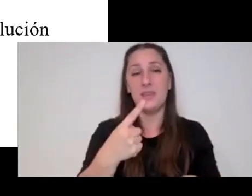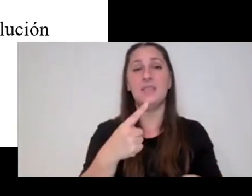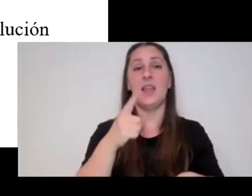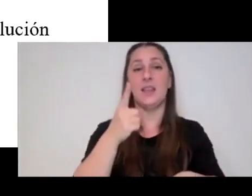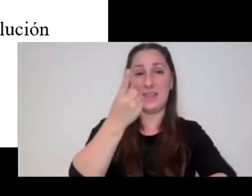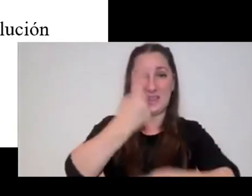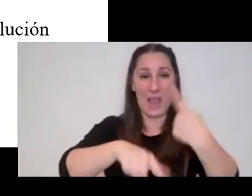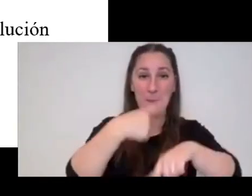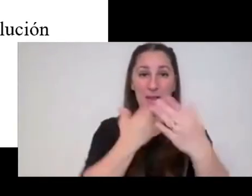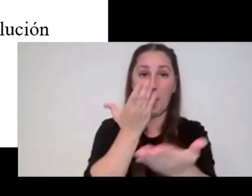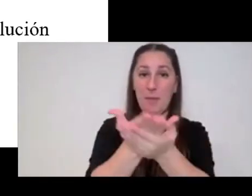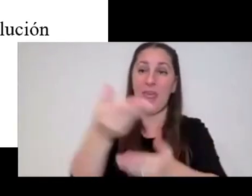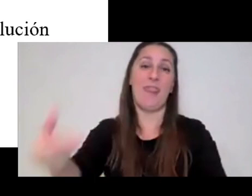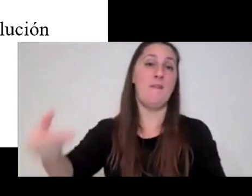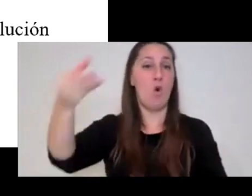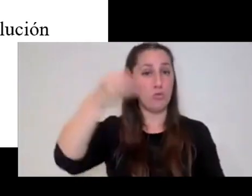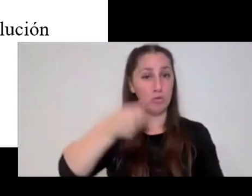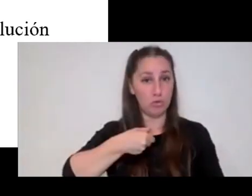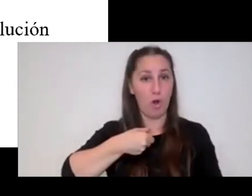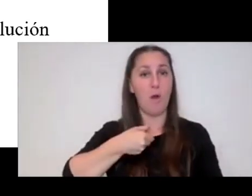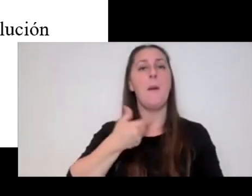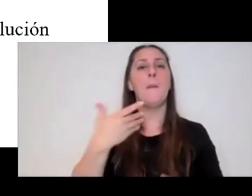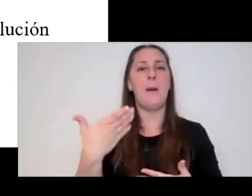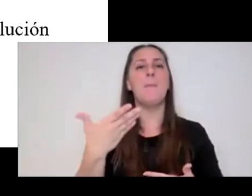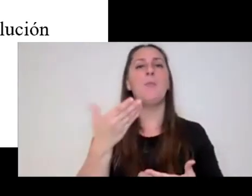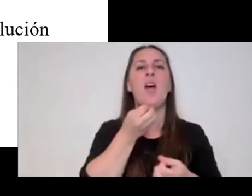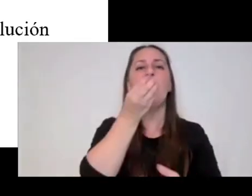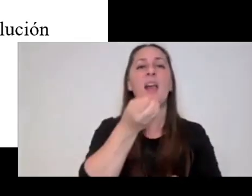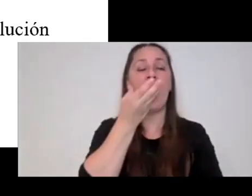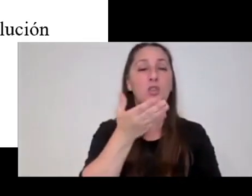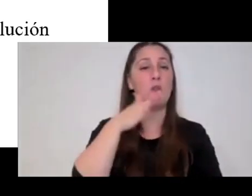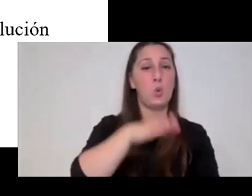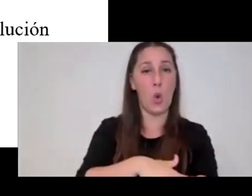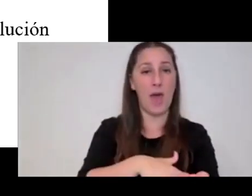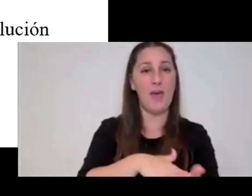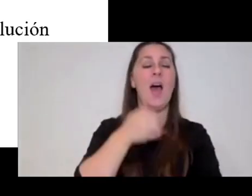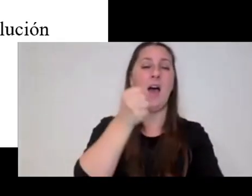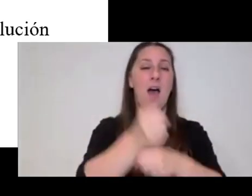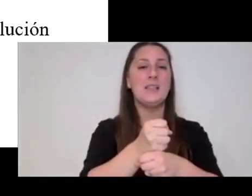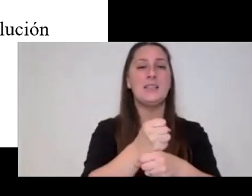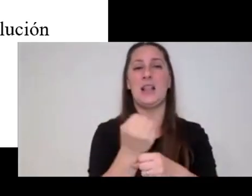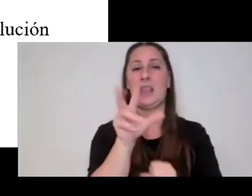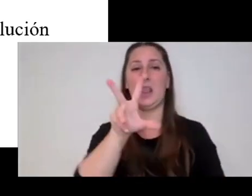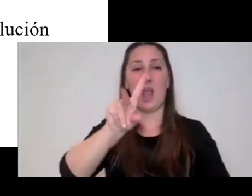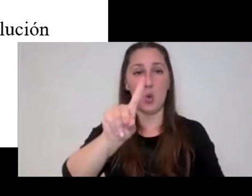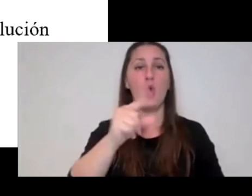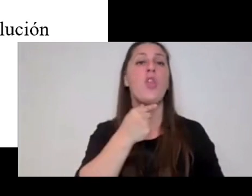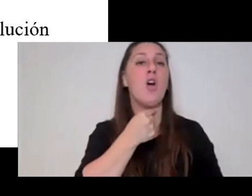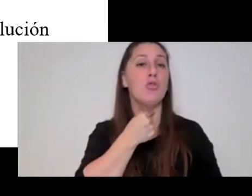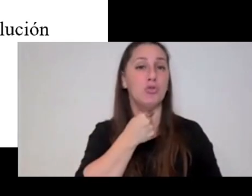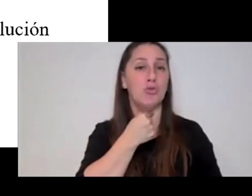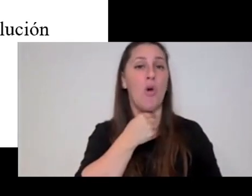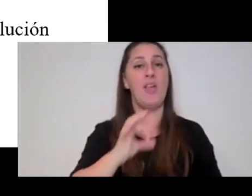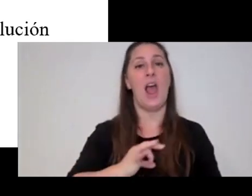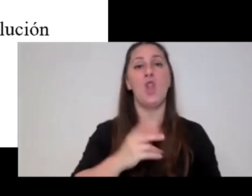de devolución para presentar las declaraciones juradas hasta el 31 de agosto del año